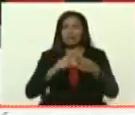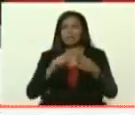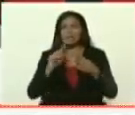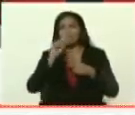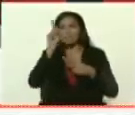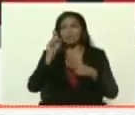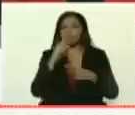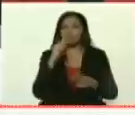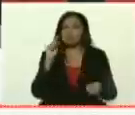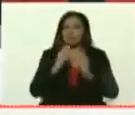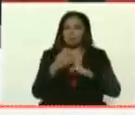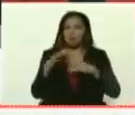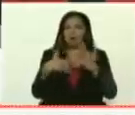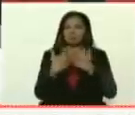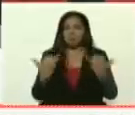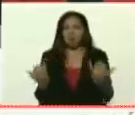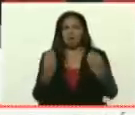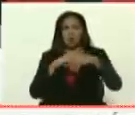¿qué ha cambiado ahora?